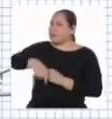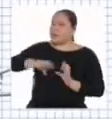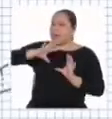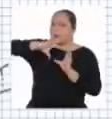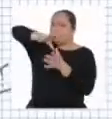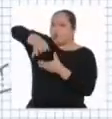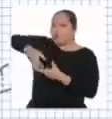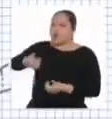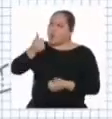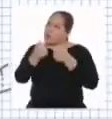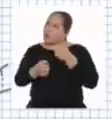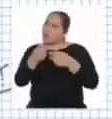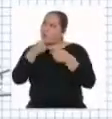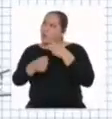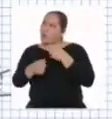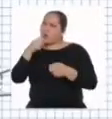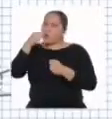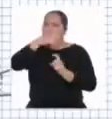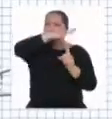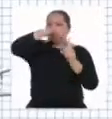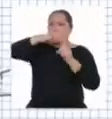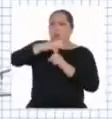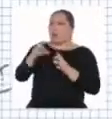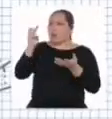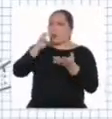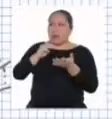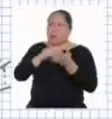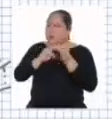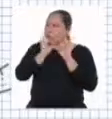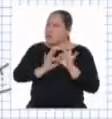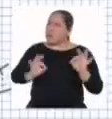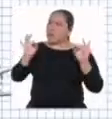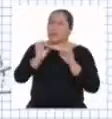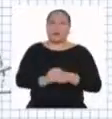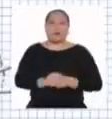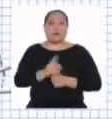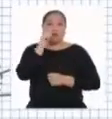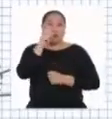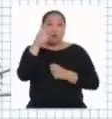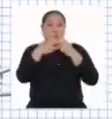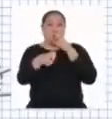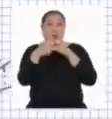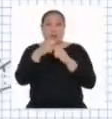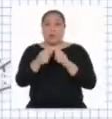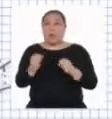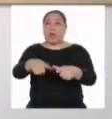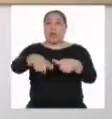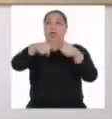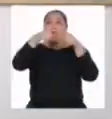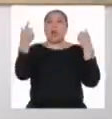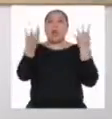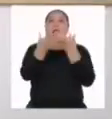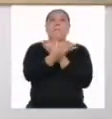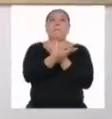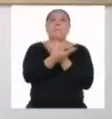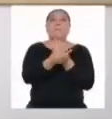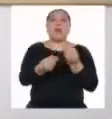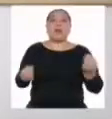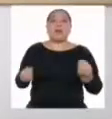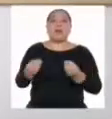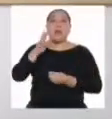mundo, ¿cuáles son los problemas ambientales más importantes? Uno de los más importantes ahora es la pérdida de